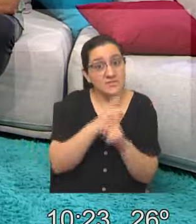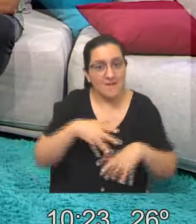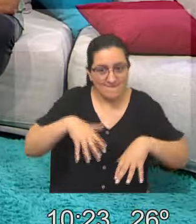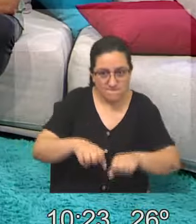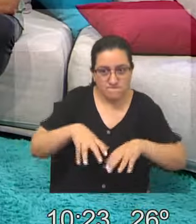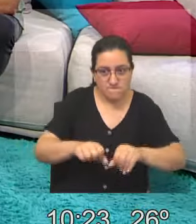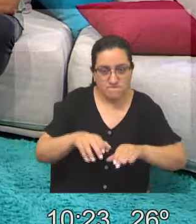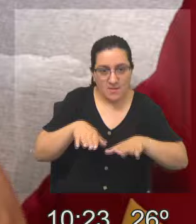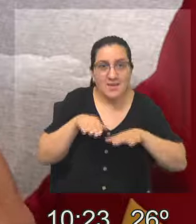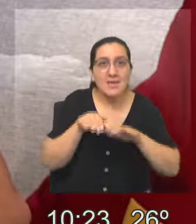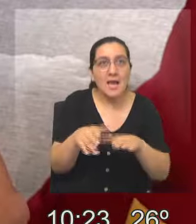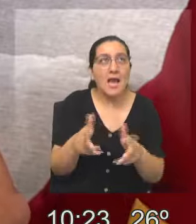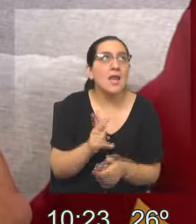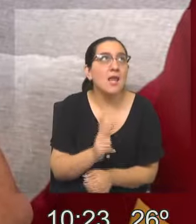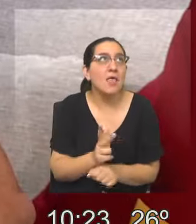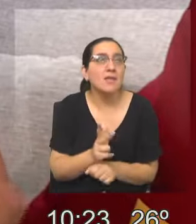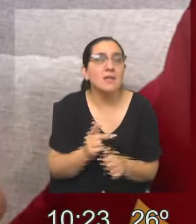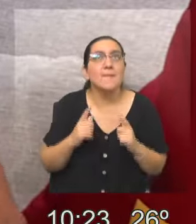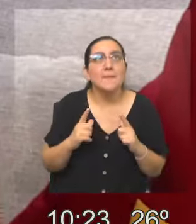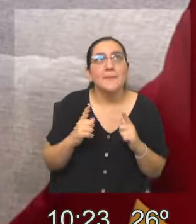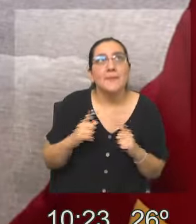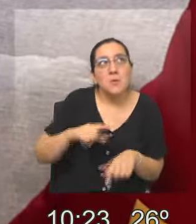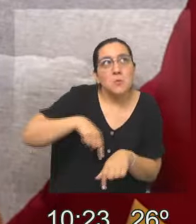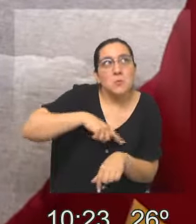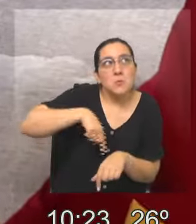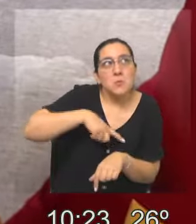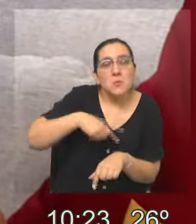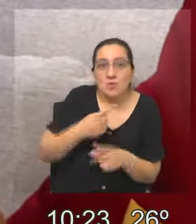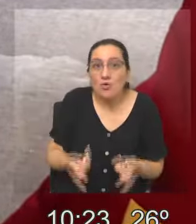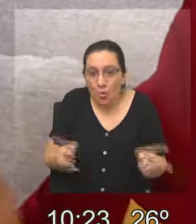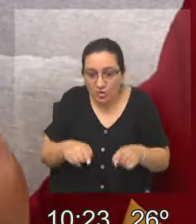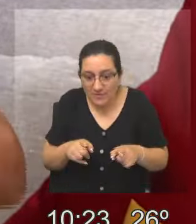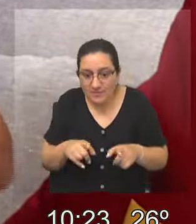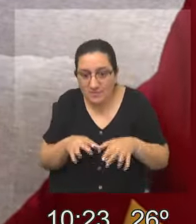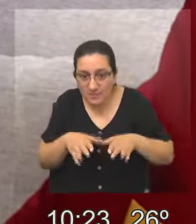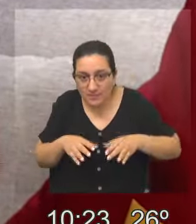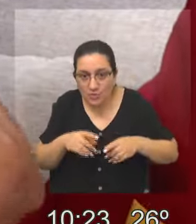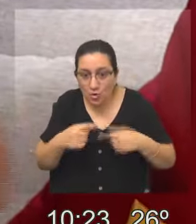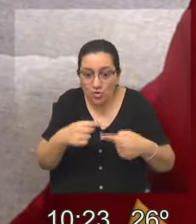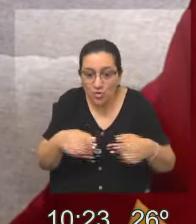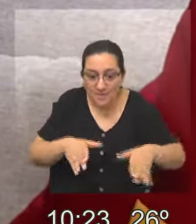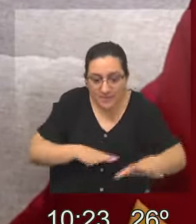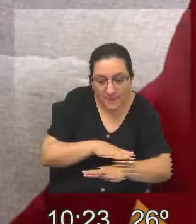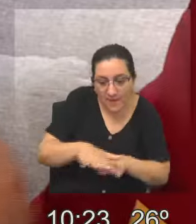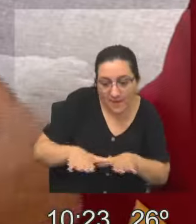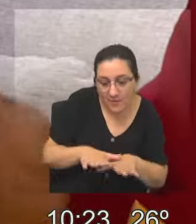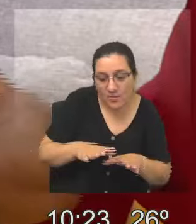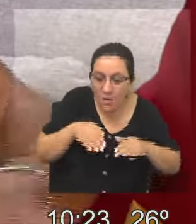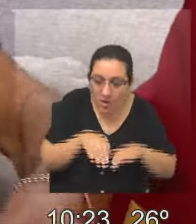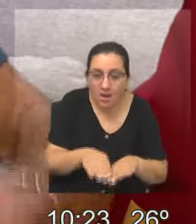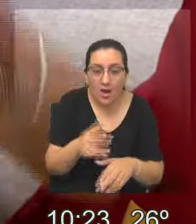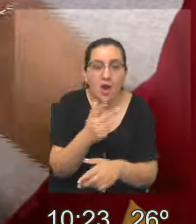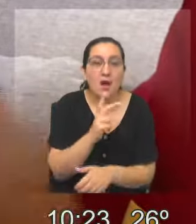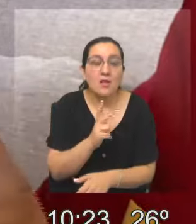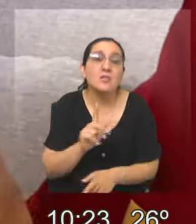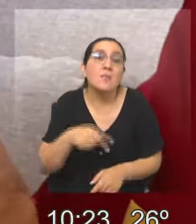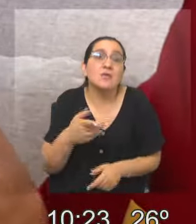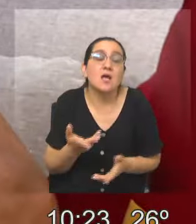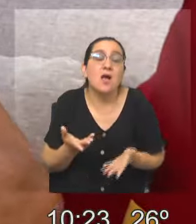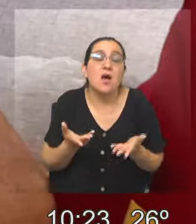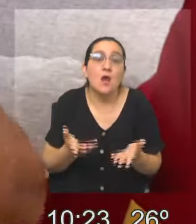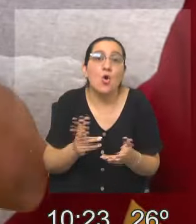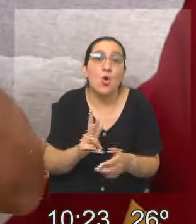hacerla y ponerla y esperar un rato, esperar que pase el tiempo, de vuelta a sacarla y acomodarla un poco y otra vez a la heladera. Después mandarla al horno, porque si no se cae